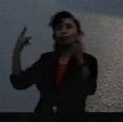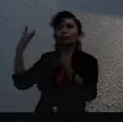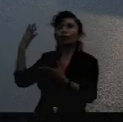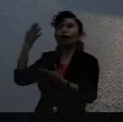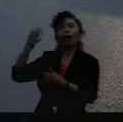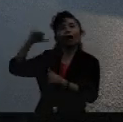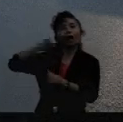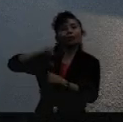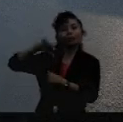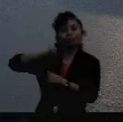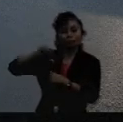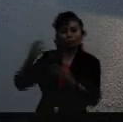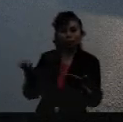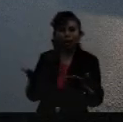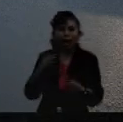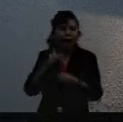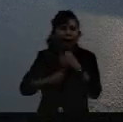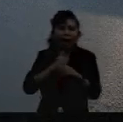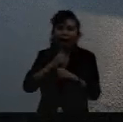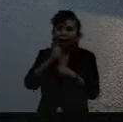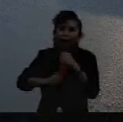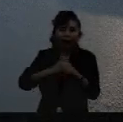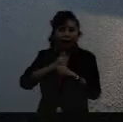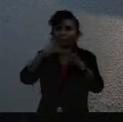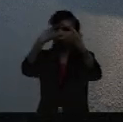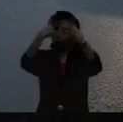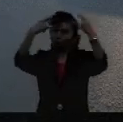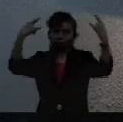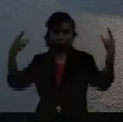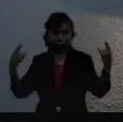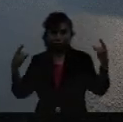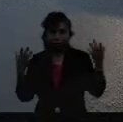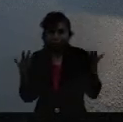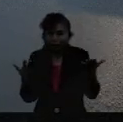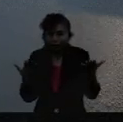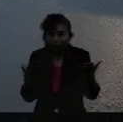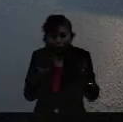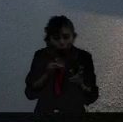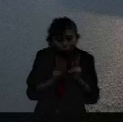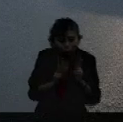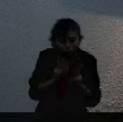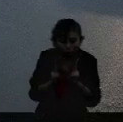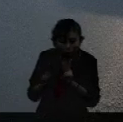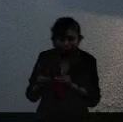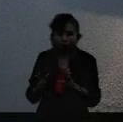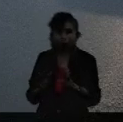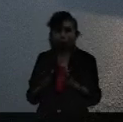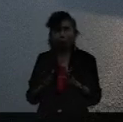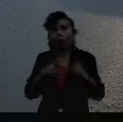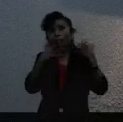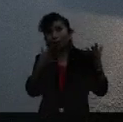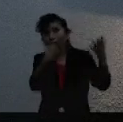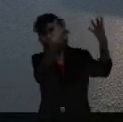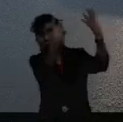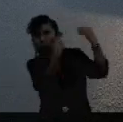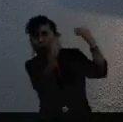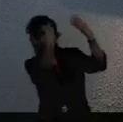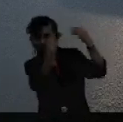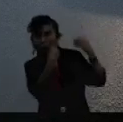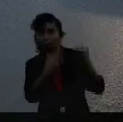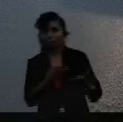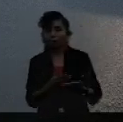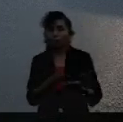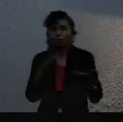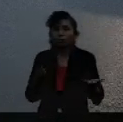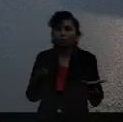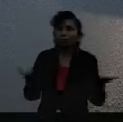ancestral durante muchos años la historia que nos fue contada la historia que nos fue enseñada